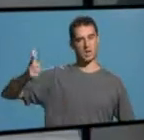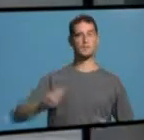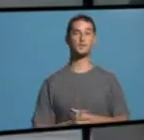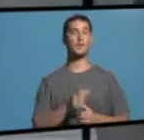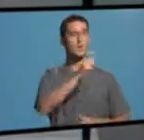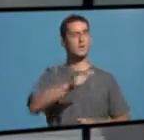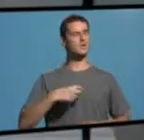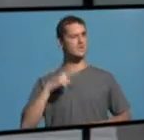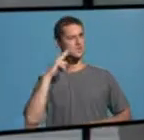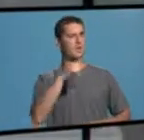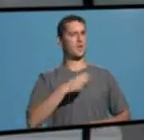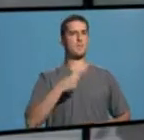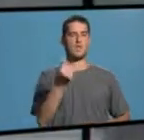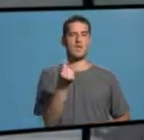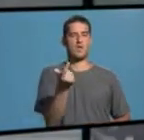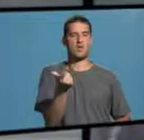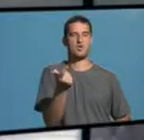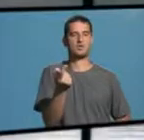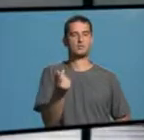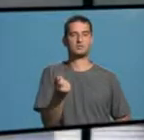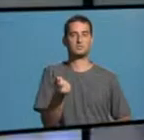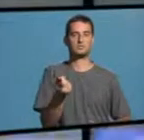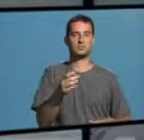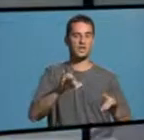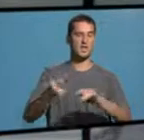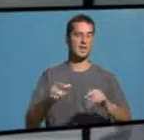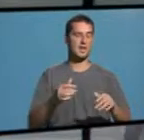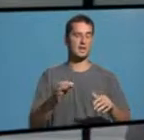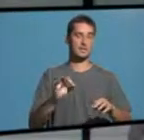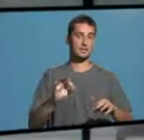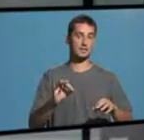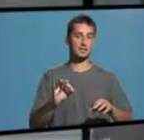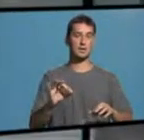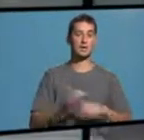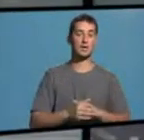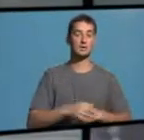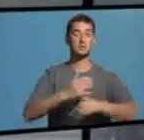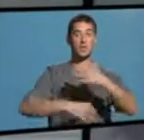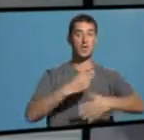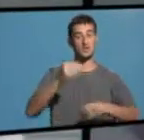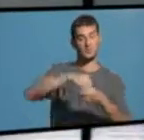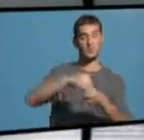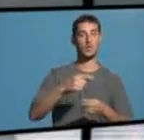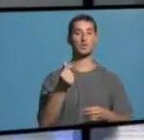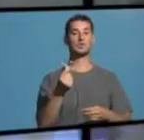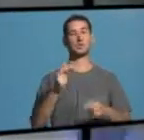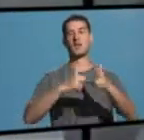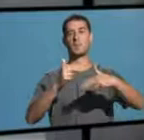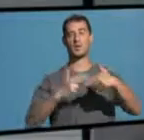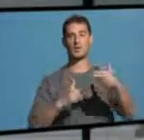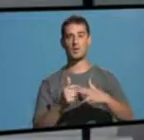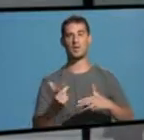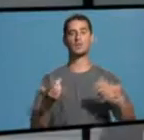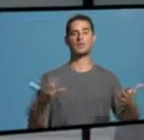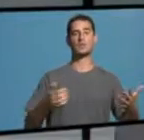é algo que favorezca a implantación da empresa, senón que responde simplemente a un proceso simplemente de costes de urbanización e,